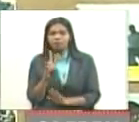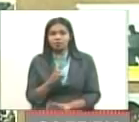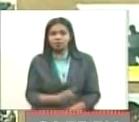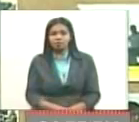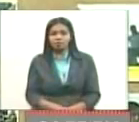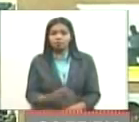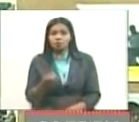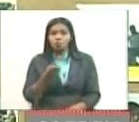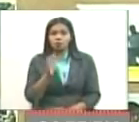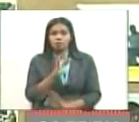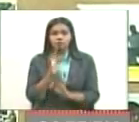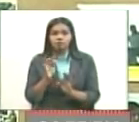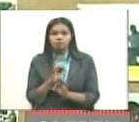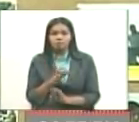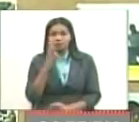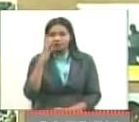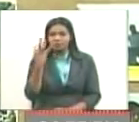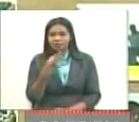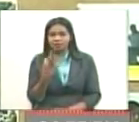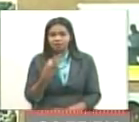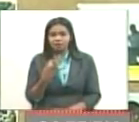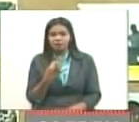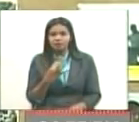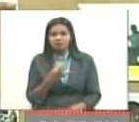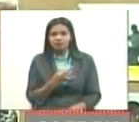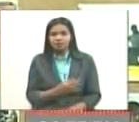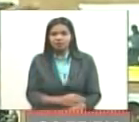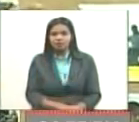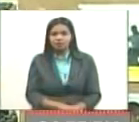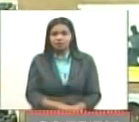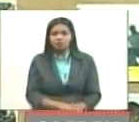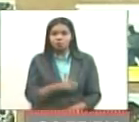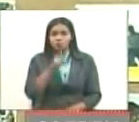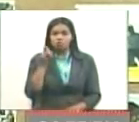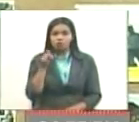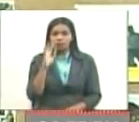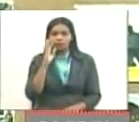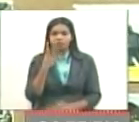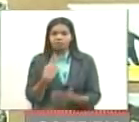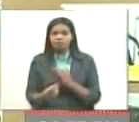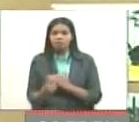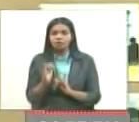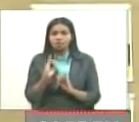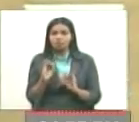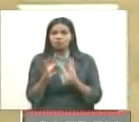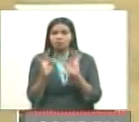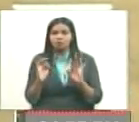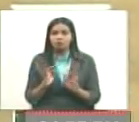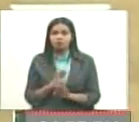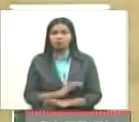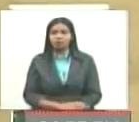pues, para ver si es verdad. Y se llevan el racimo de plata, no sé qué dejaron allá en...